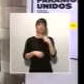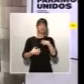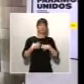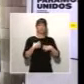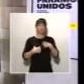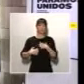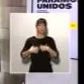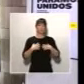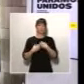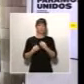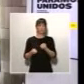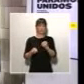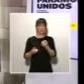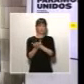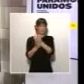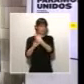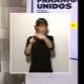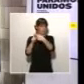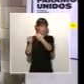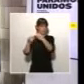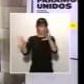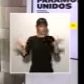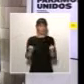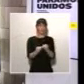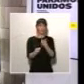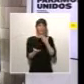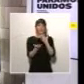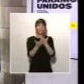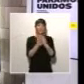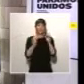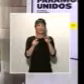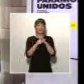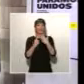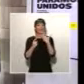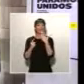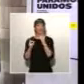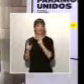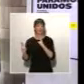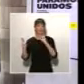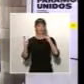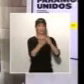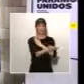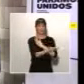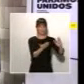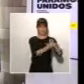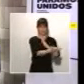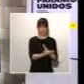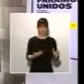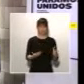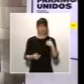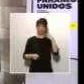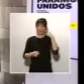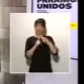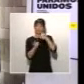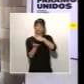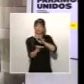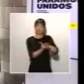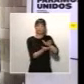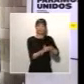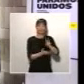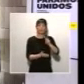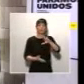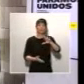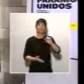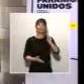muchos medios distintos, pide el desglose de los casos por edades para el número de casos de fallecidos de la UCI y